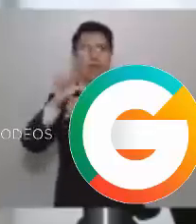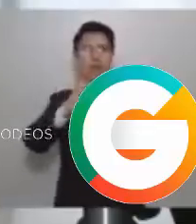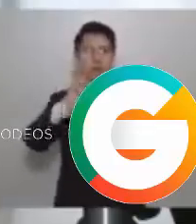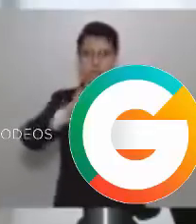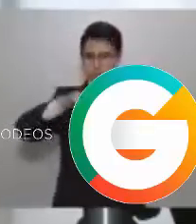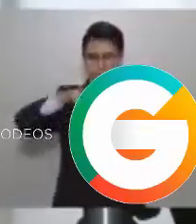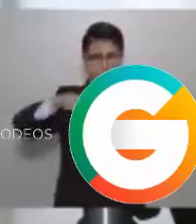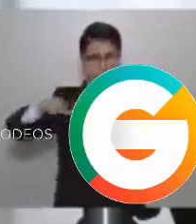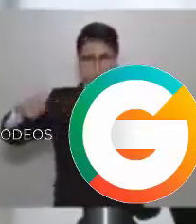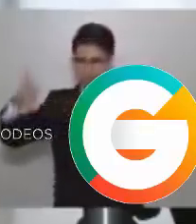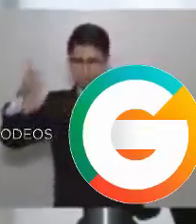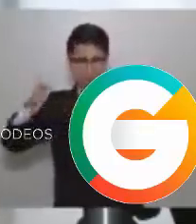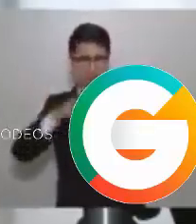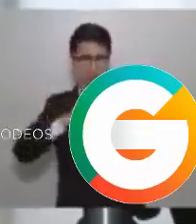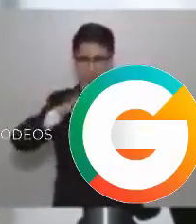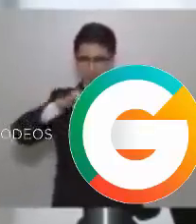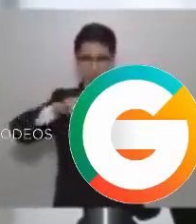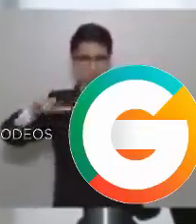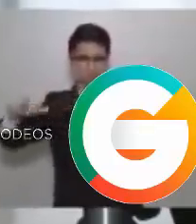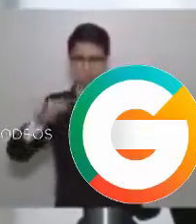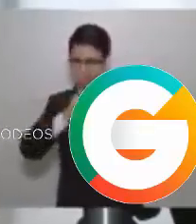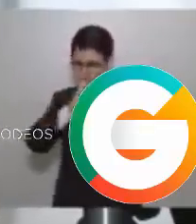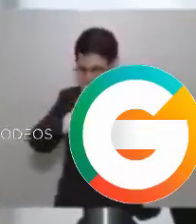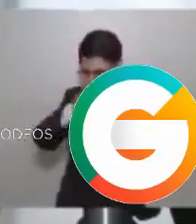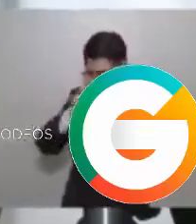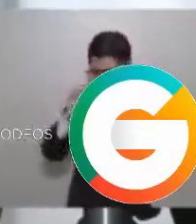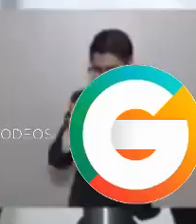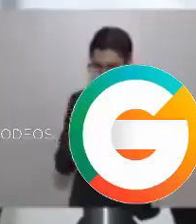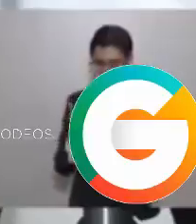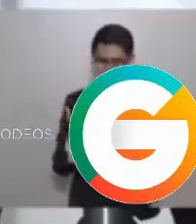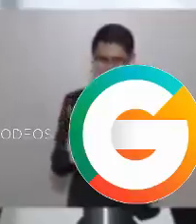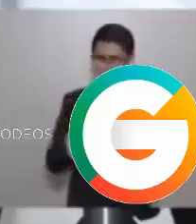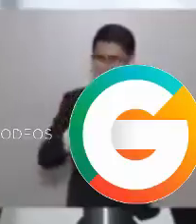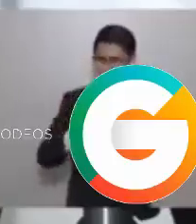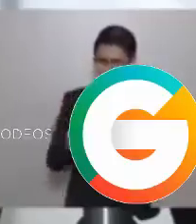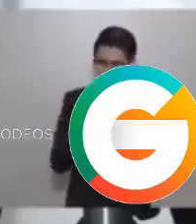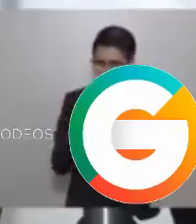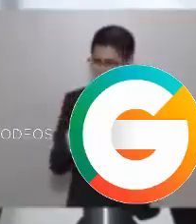poder establecer cuál es o cuál fue el vínculo entre